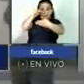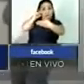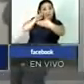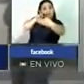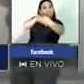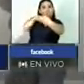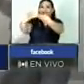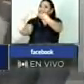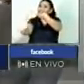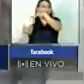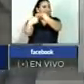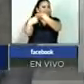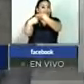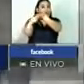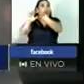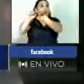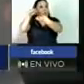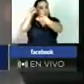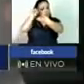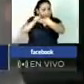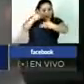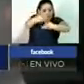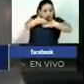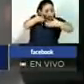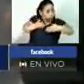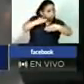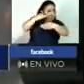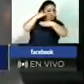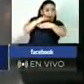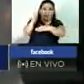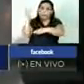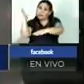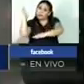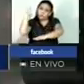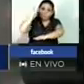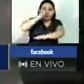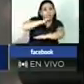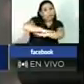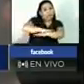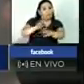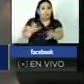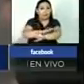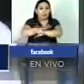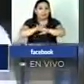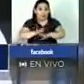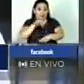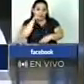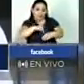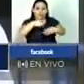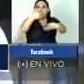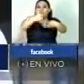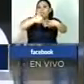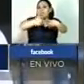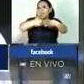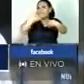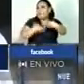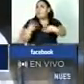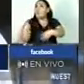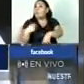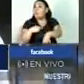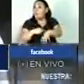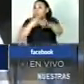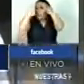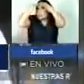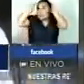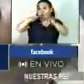entre los pandilleros, obligándolos a un encierro total durante las 24 horas del día. Estas medidas estarán vigentes por un plazo